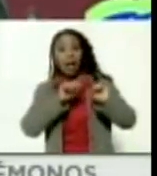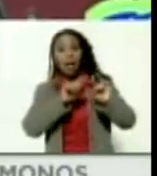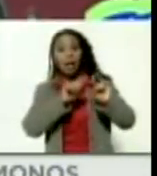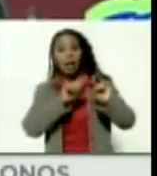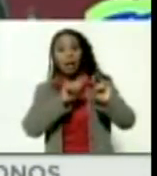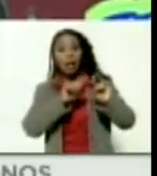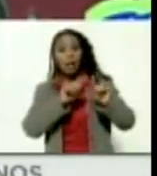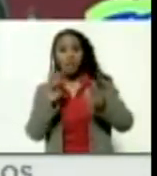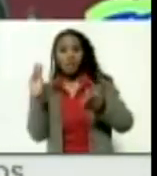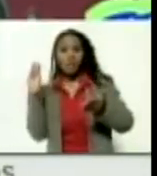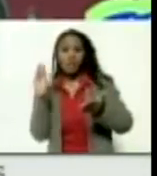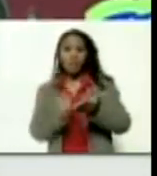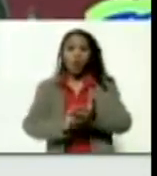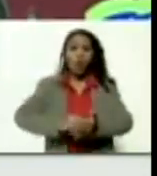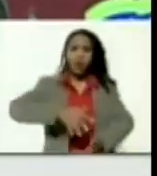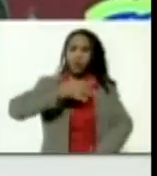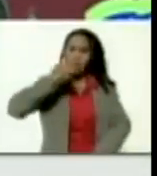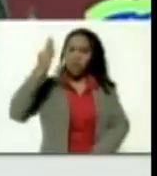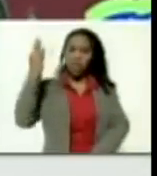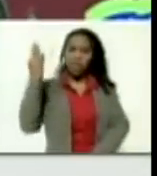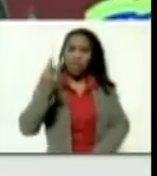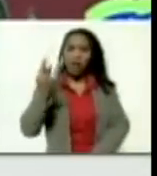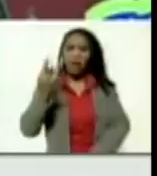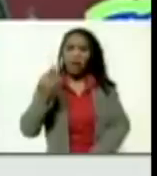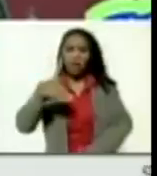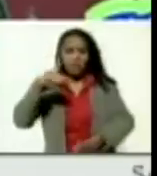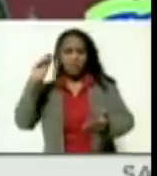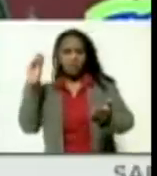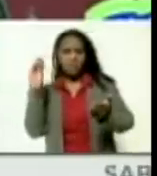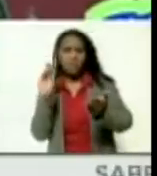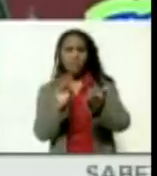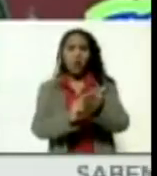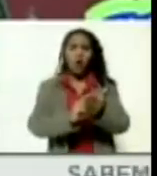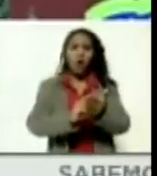de imponer una verdad, de imponer